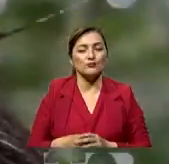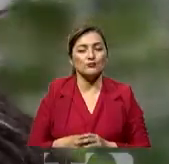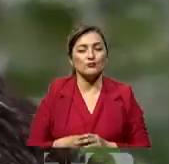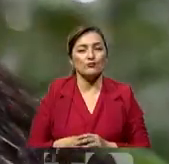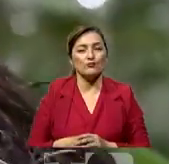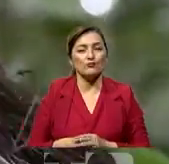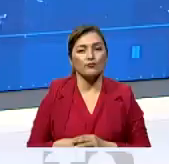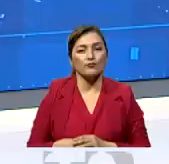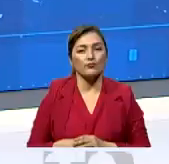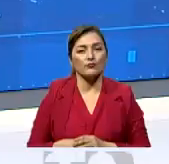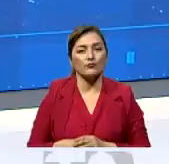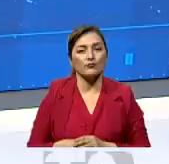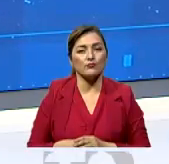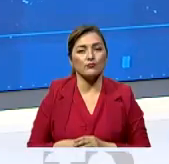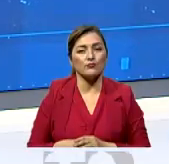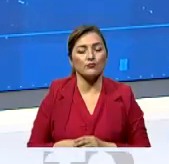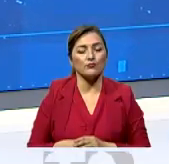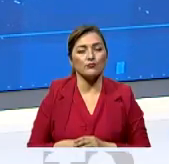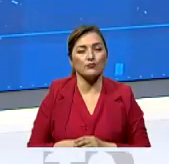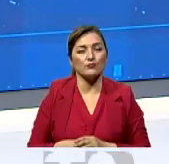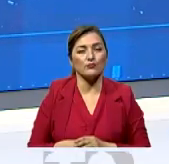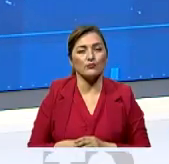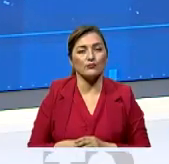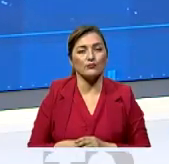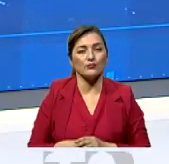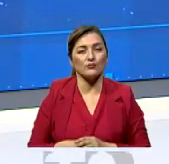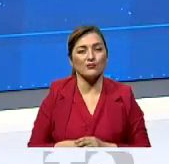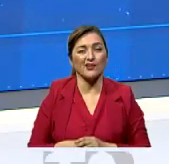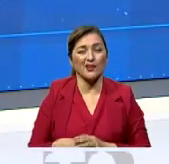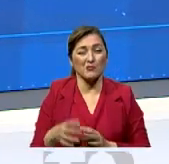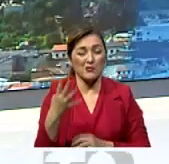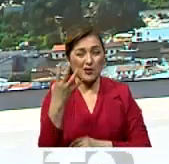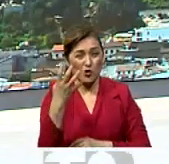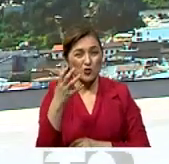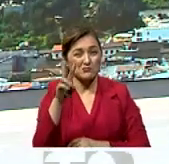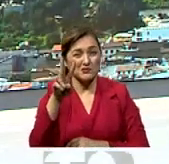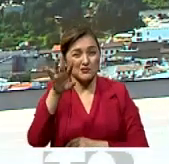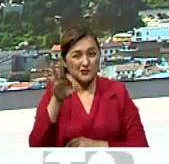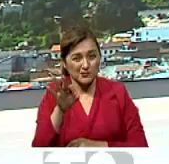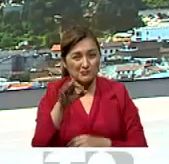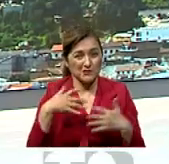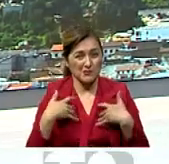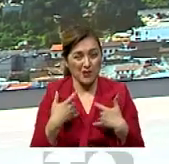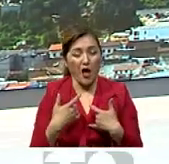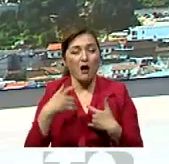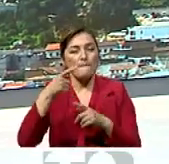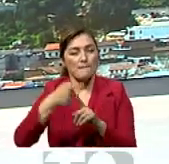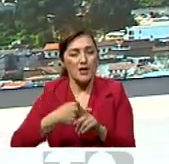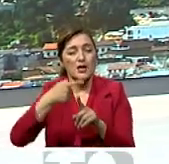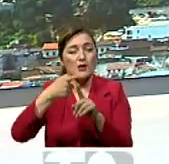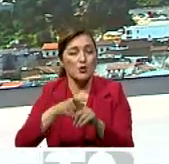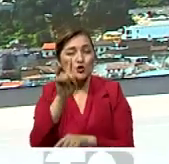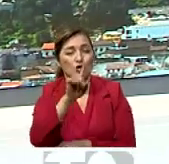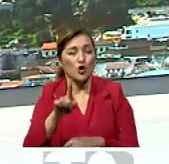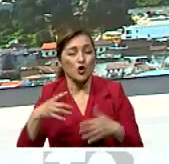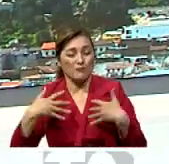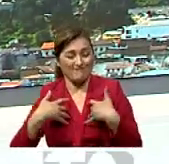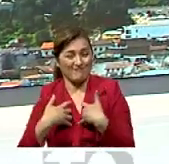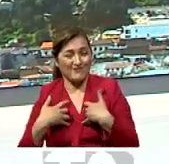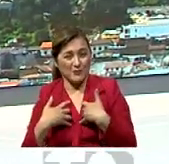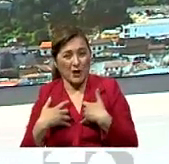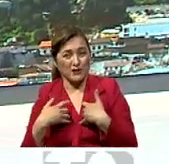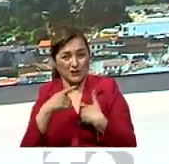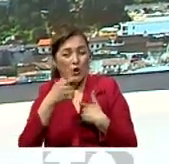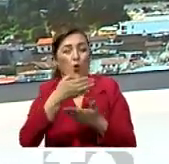horas. De 14 a 29 animales son llevados mensualmente hasta el zoológico de Quito, en